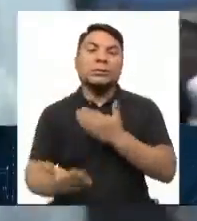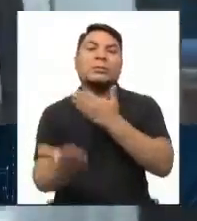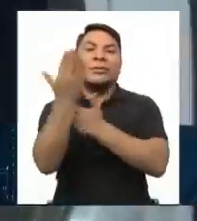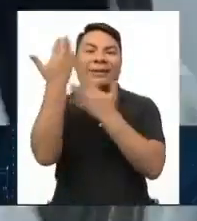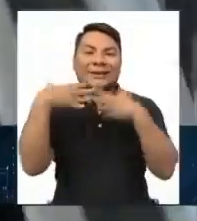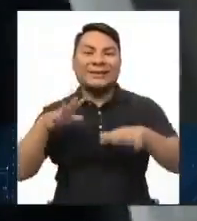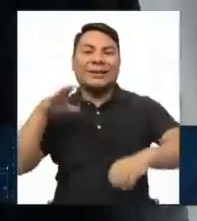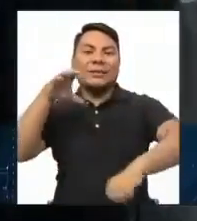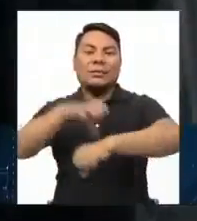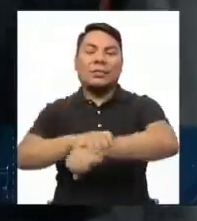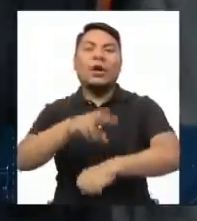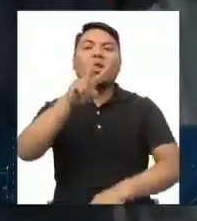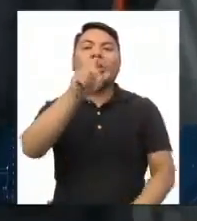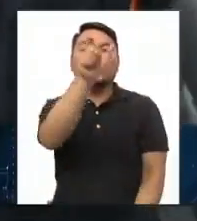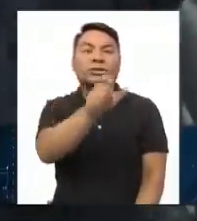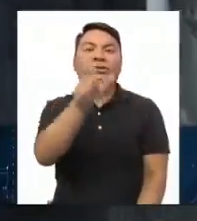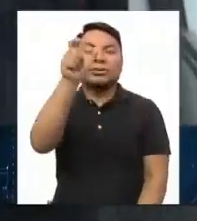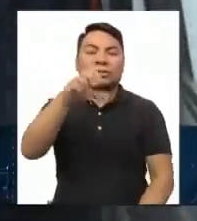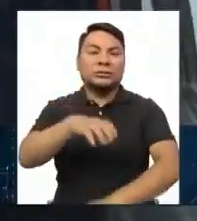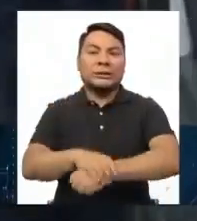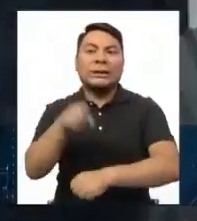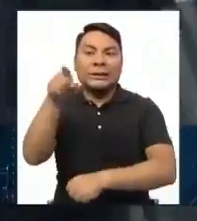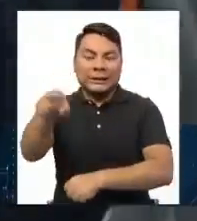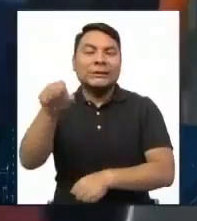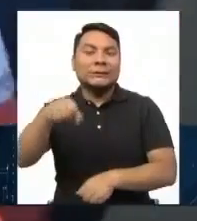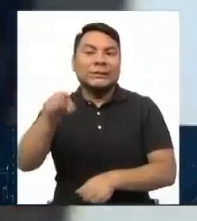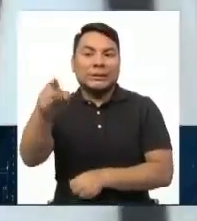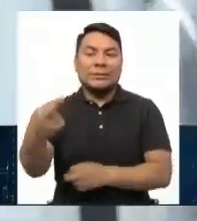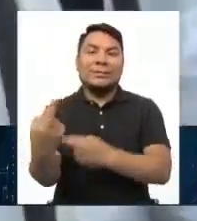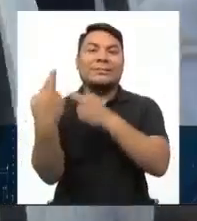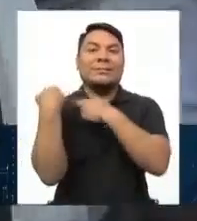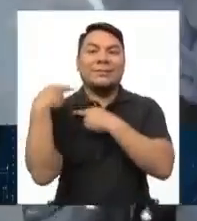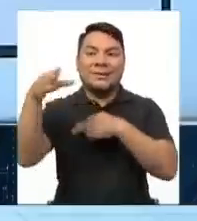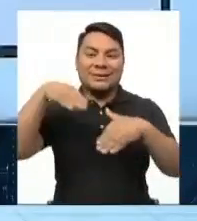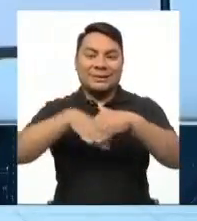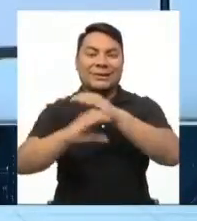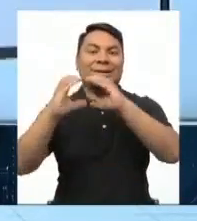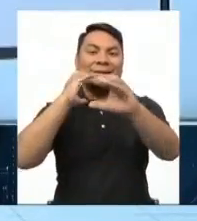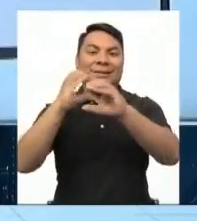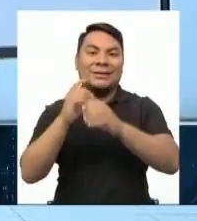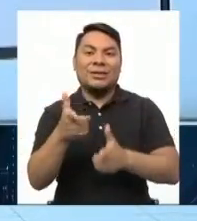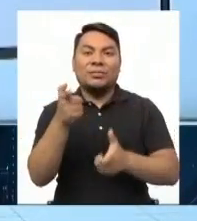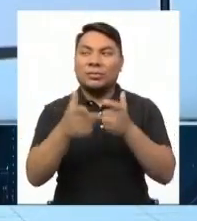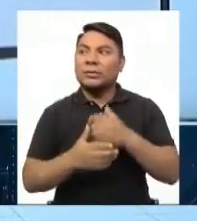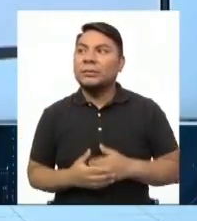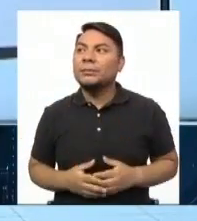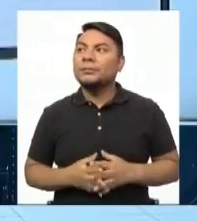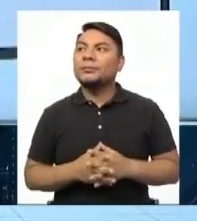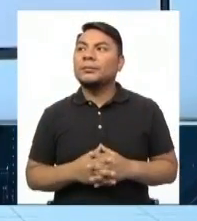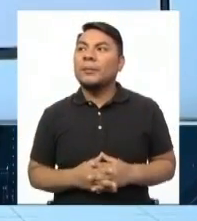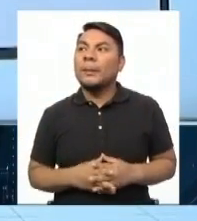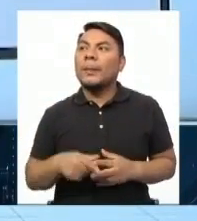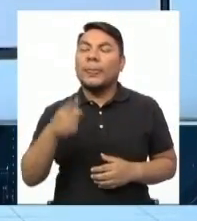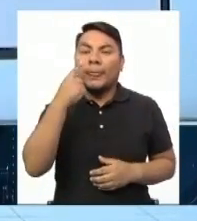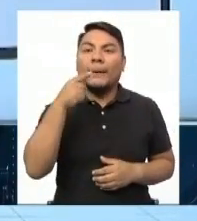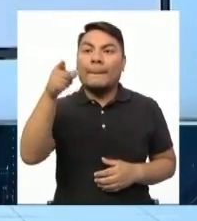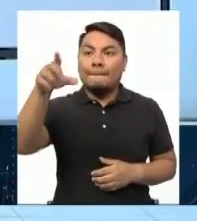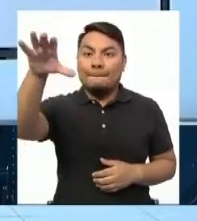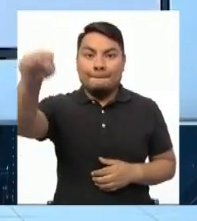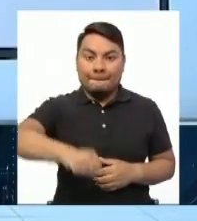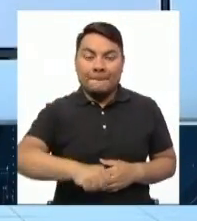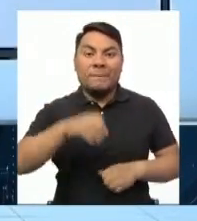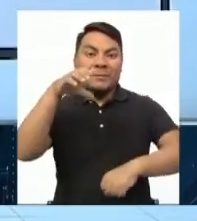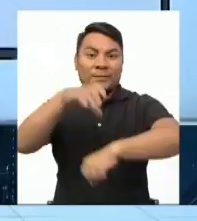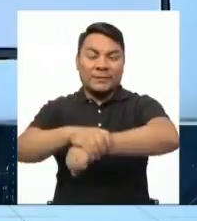logró capturar a dos delincuentes vinculados directamente en el asalto. Donde bueno, finalmente fue intervenido y